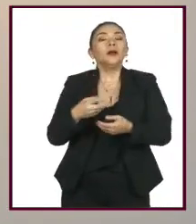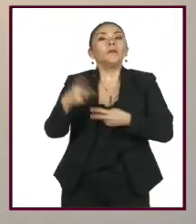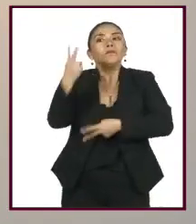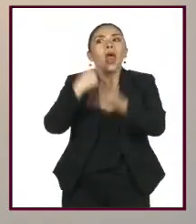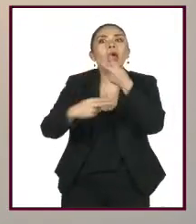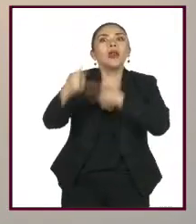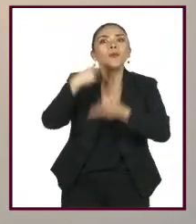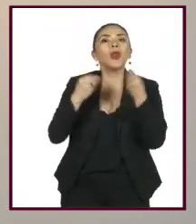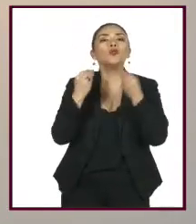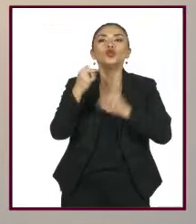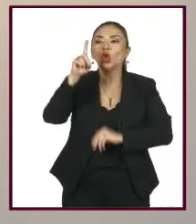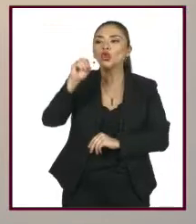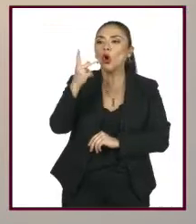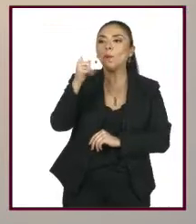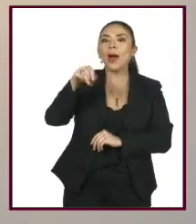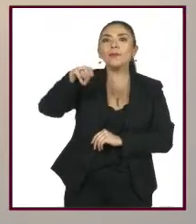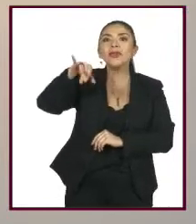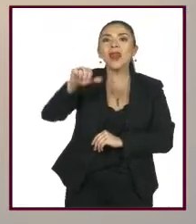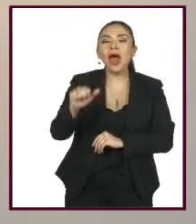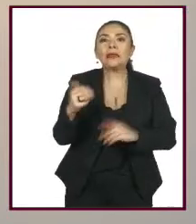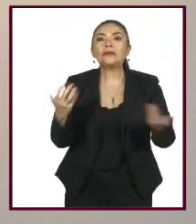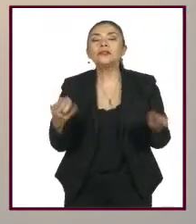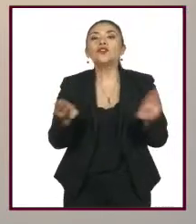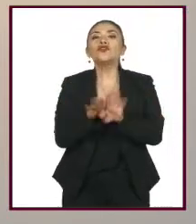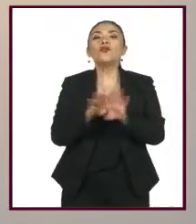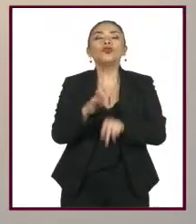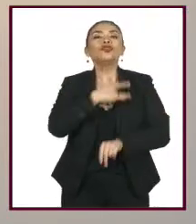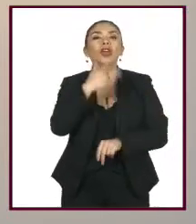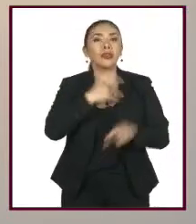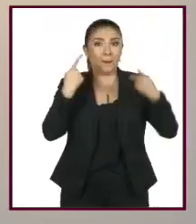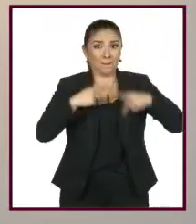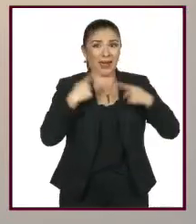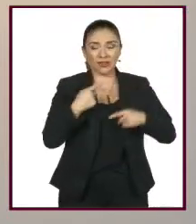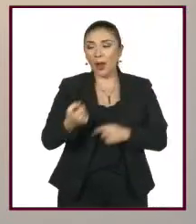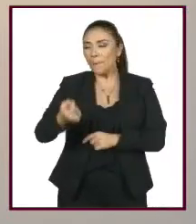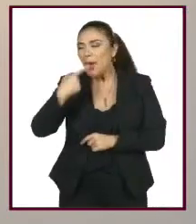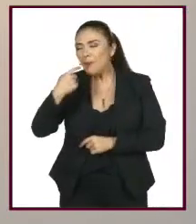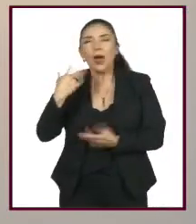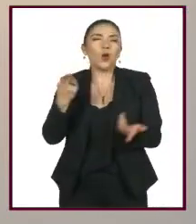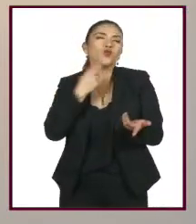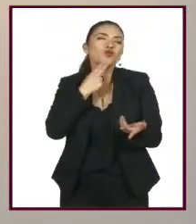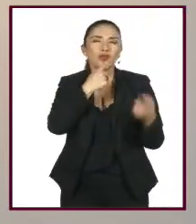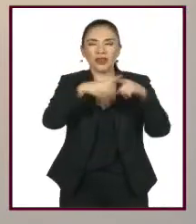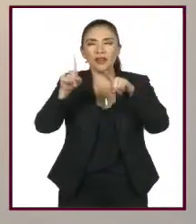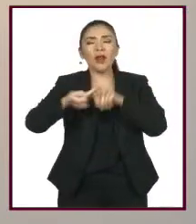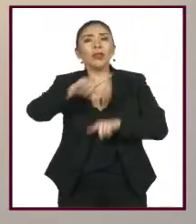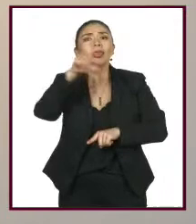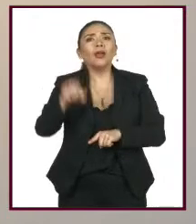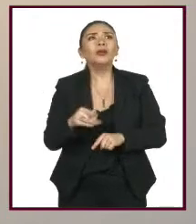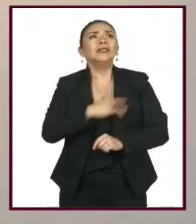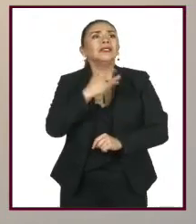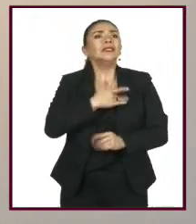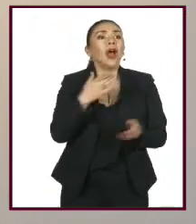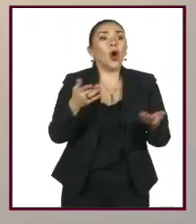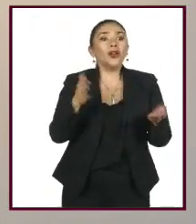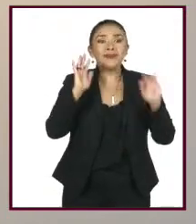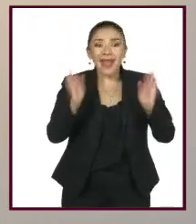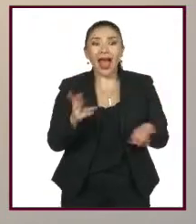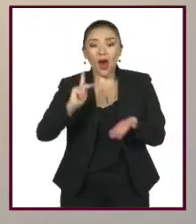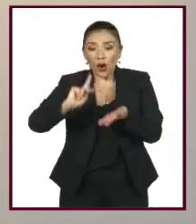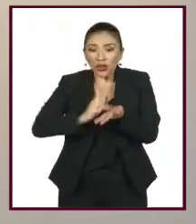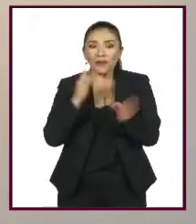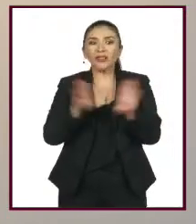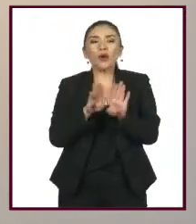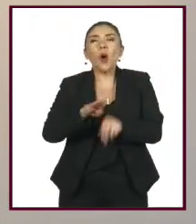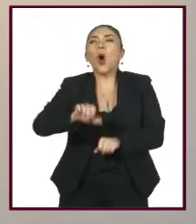de dopamina hace que también las y los individuos que la consumen les cueste más trabajo también encontrar